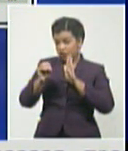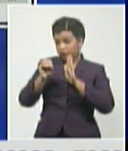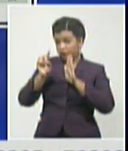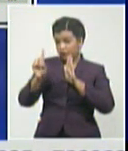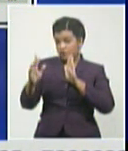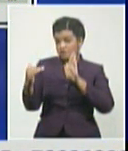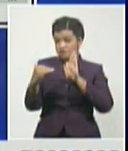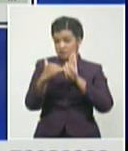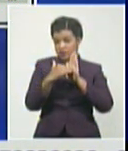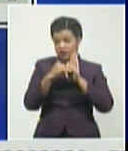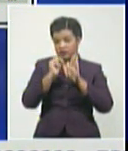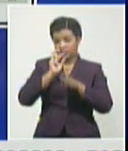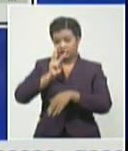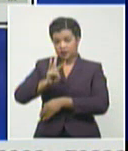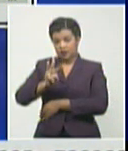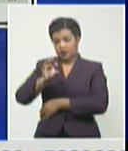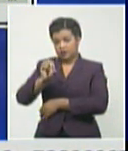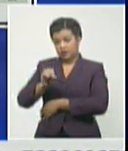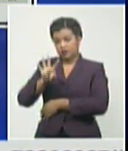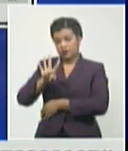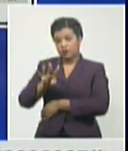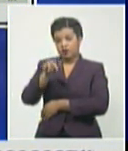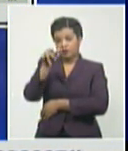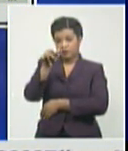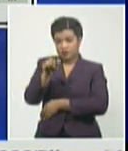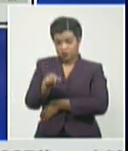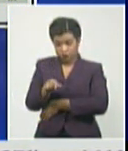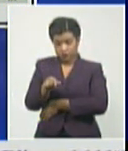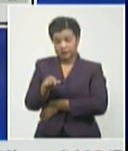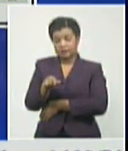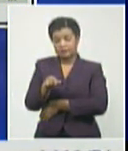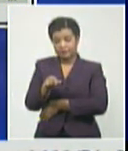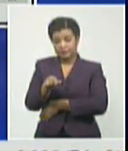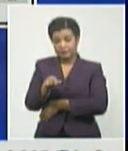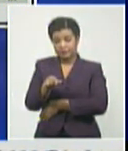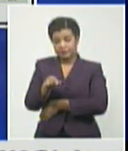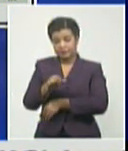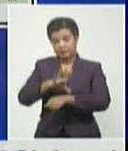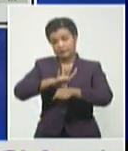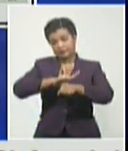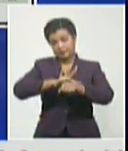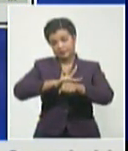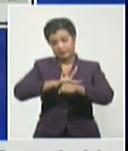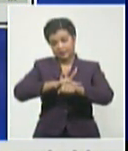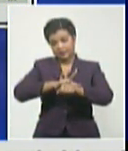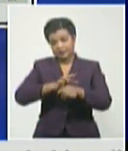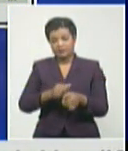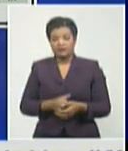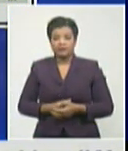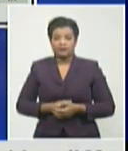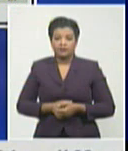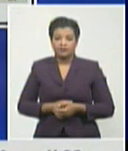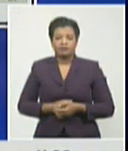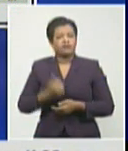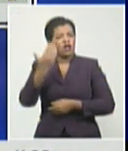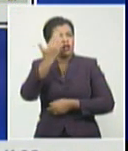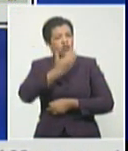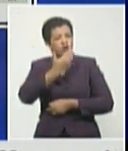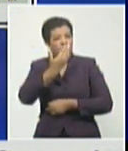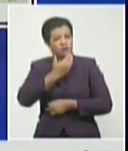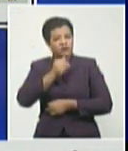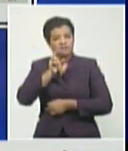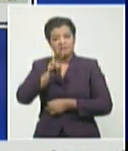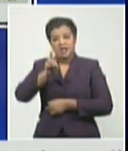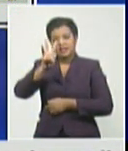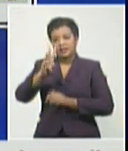y 304 personas con la enfermedad esto no perdona me disculpan 23 millones